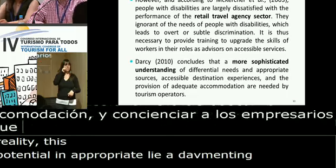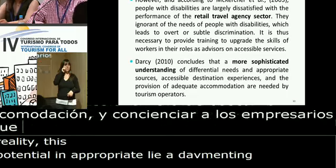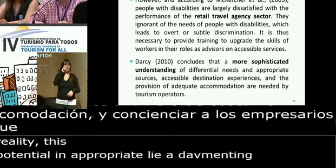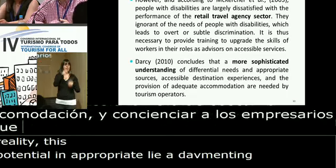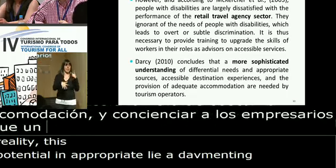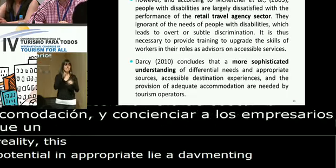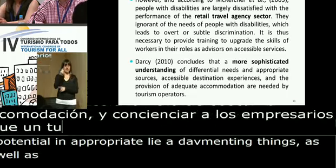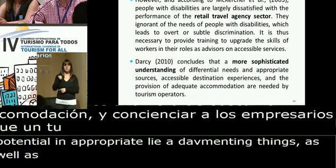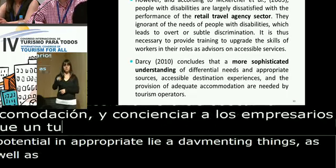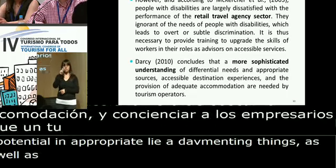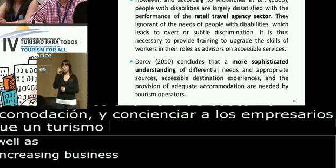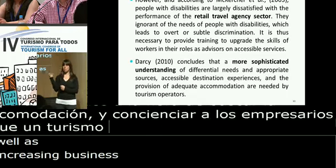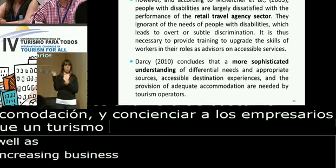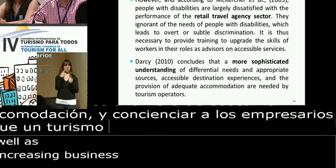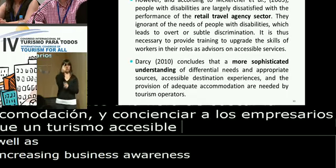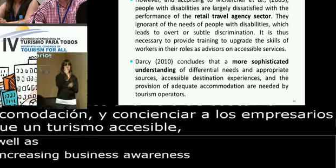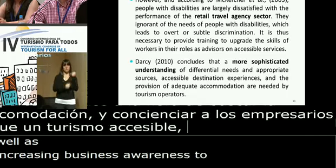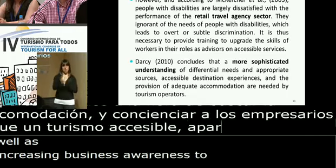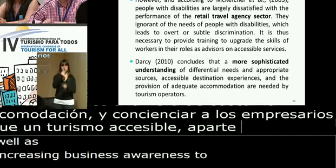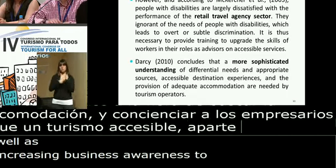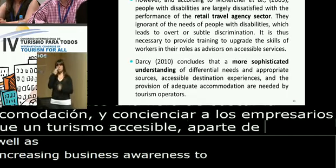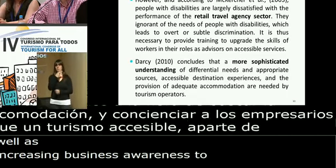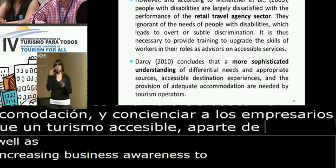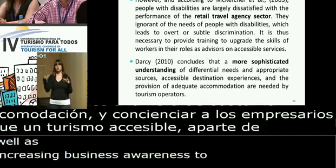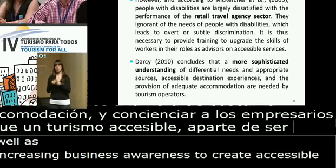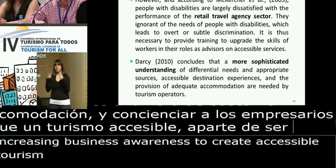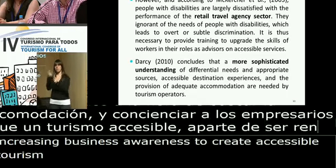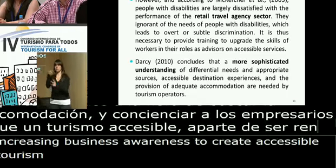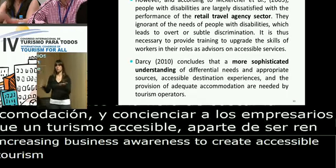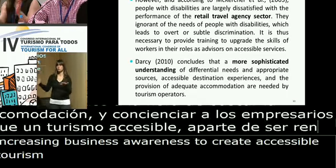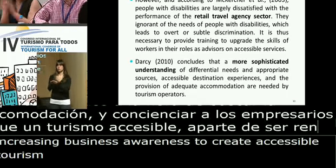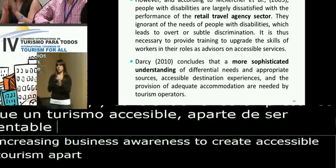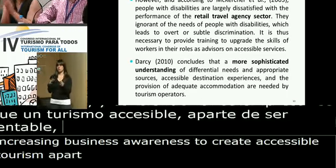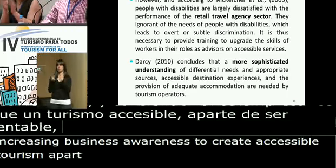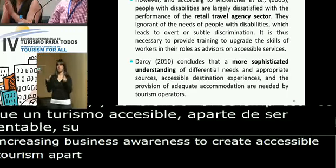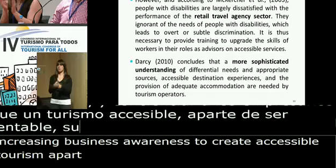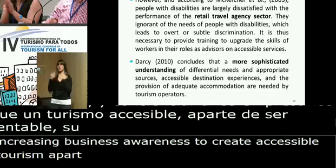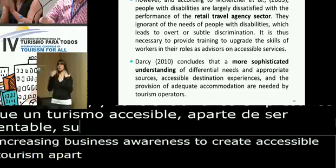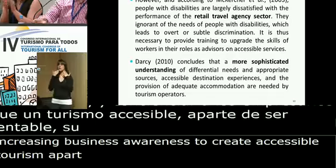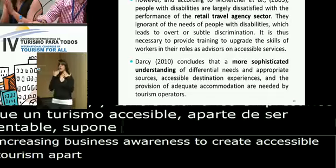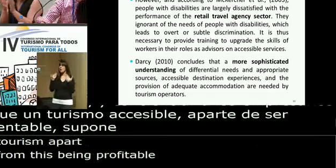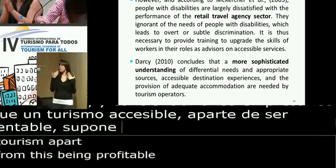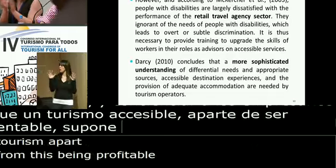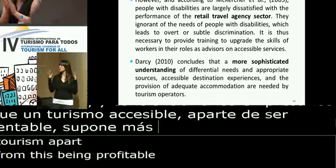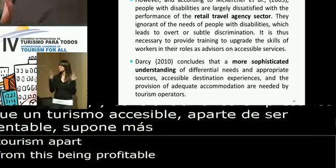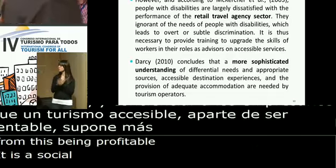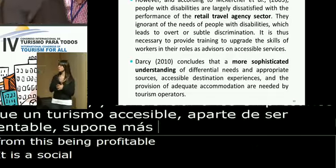supone una economía y un compromiso social por parte de toda la sociedad. Muchísimas gracias a todos.